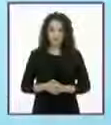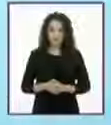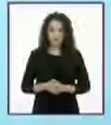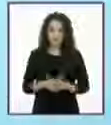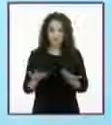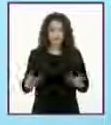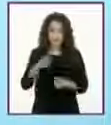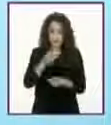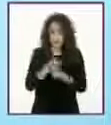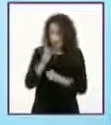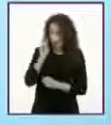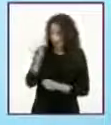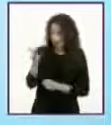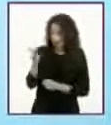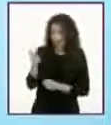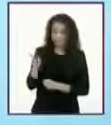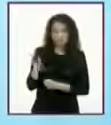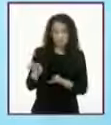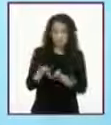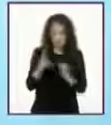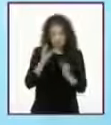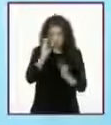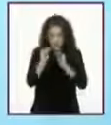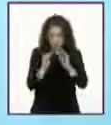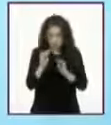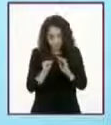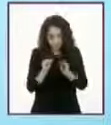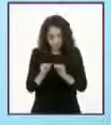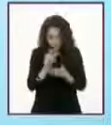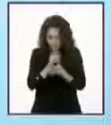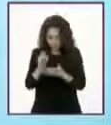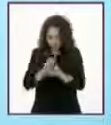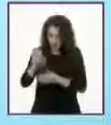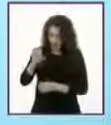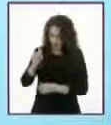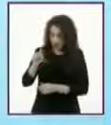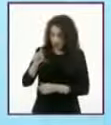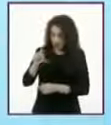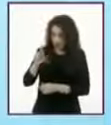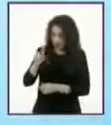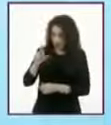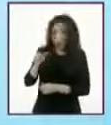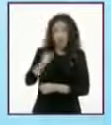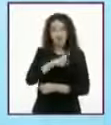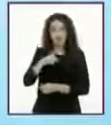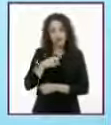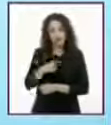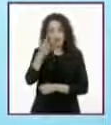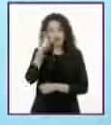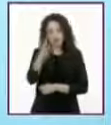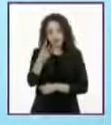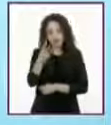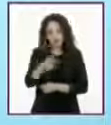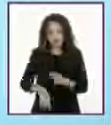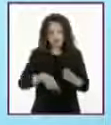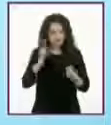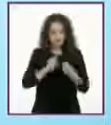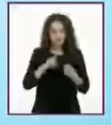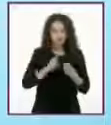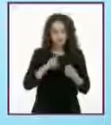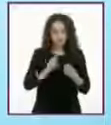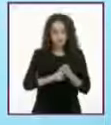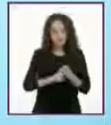Como observaron, la estructura del texto debe organizarse en 3 partes. En la primera se señala la